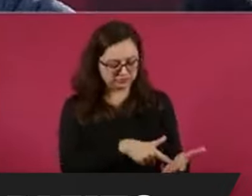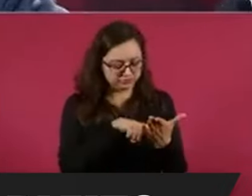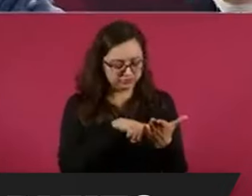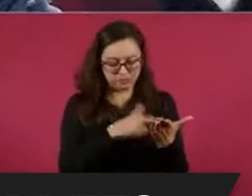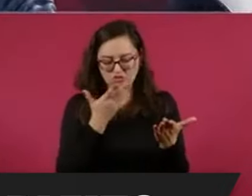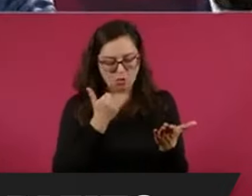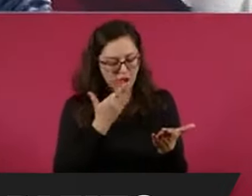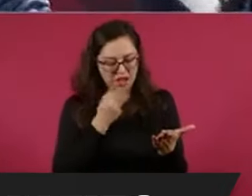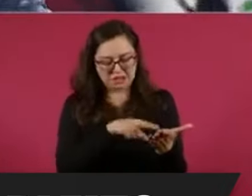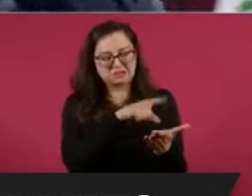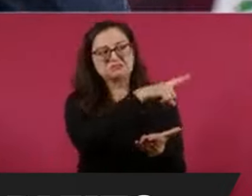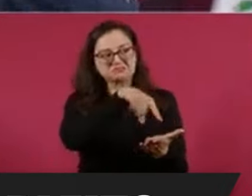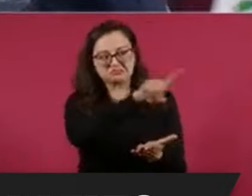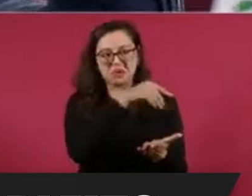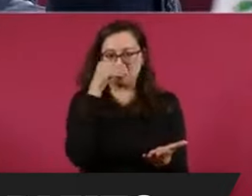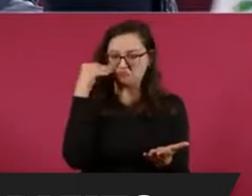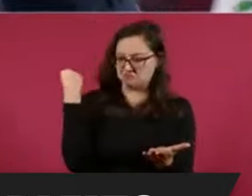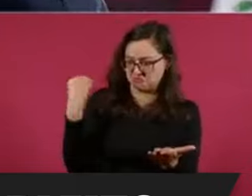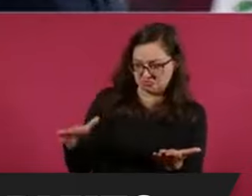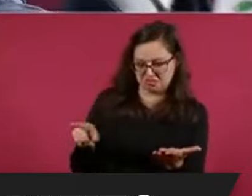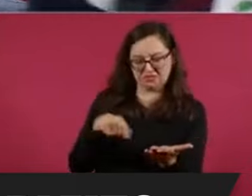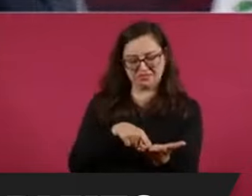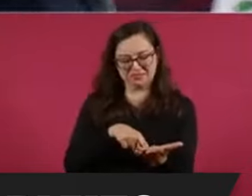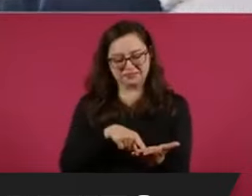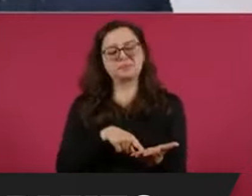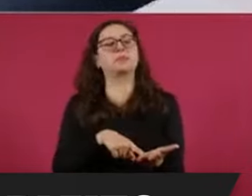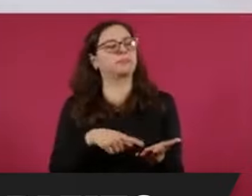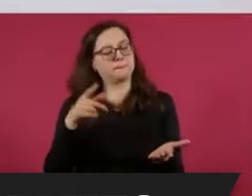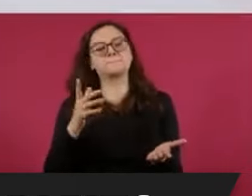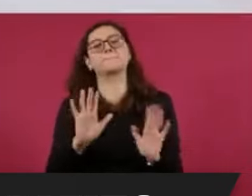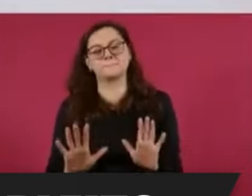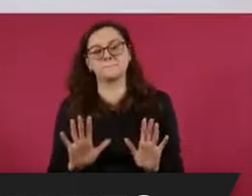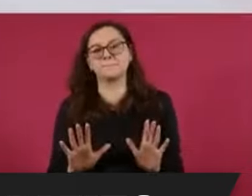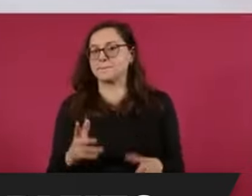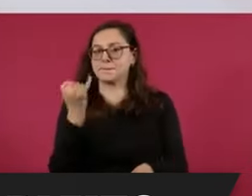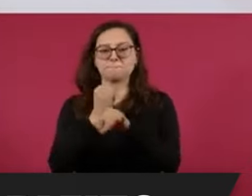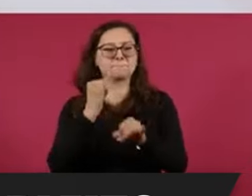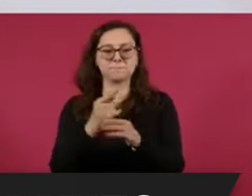redes. Y todavía me llevó un día convencer a los abogados nuestros,